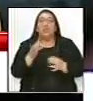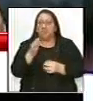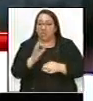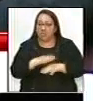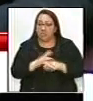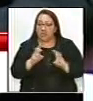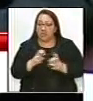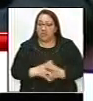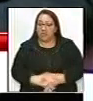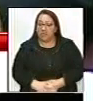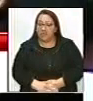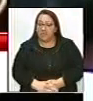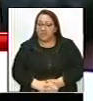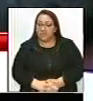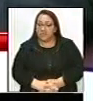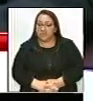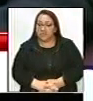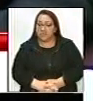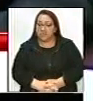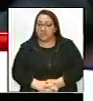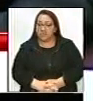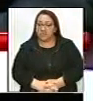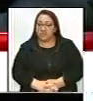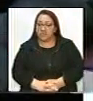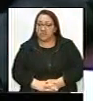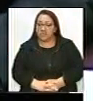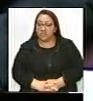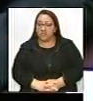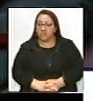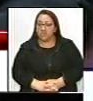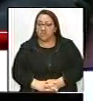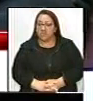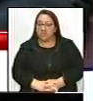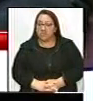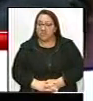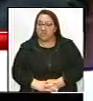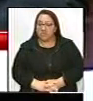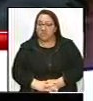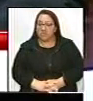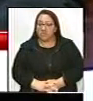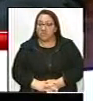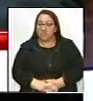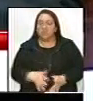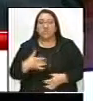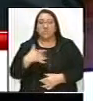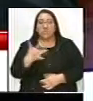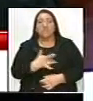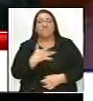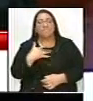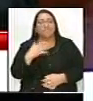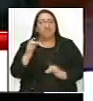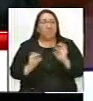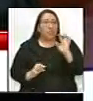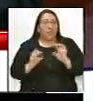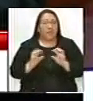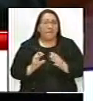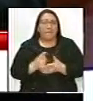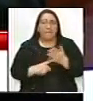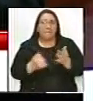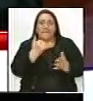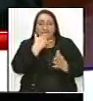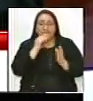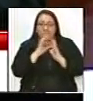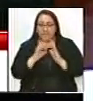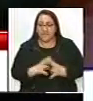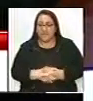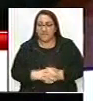tema. Estamos debatiendo incluso en el interior de Nuevo Perú. Pero yo tengo la siguiente duda, o sea, ¿qué pasa, digamos, si